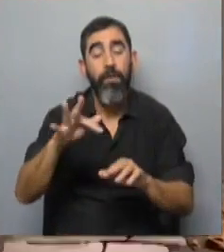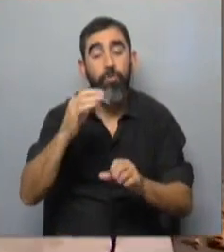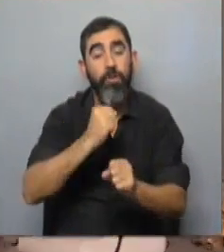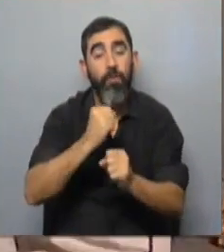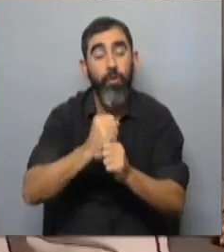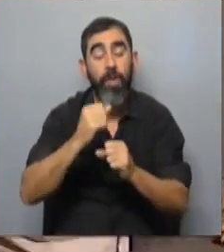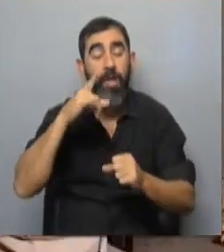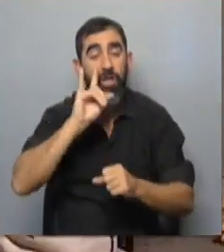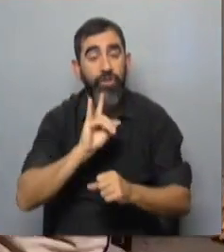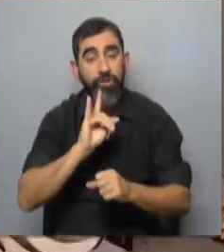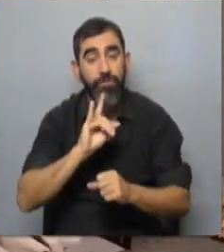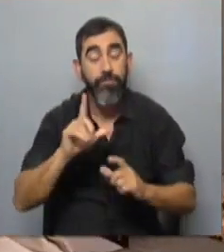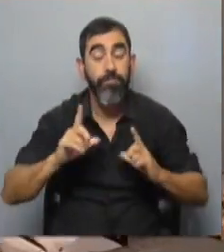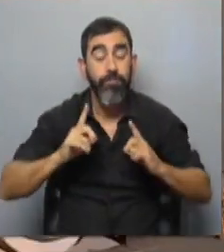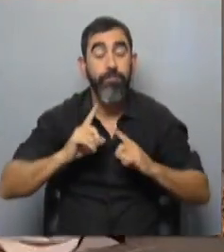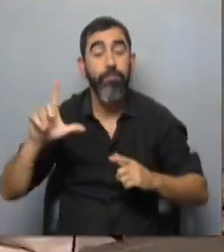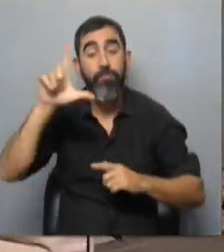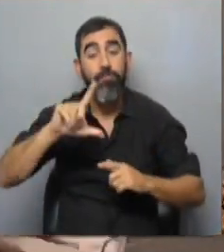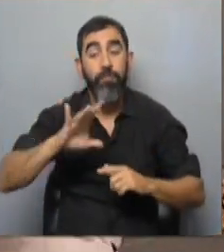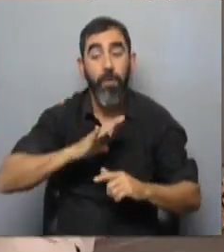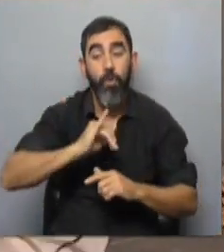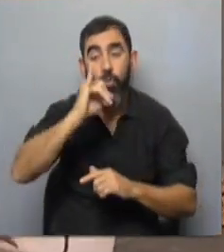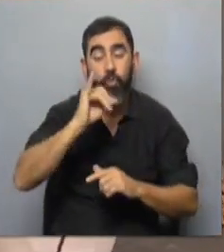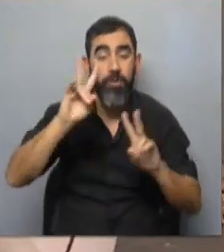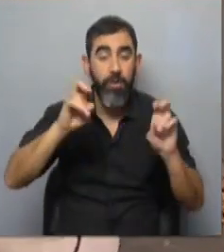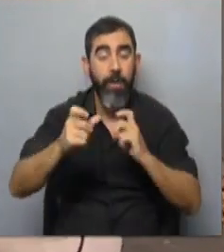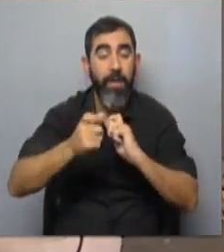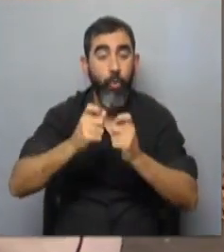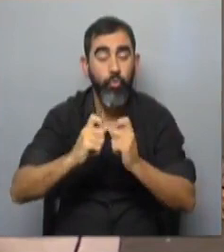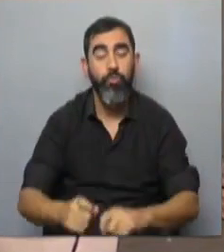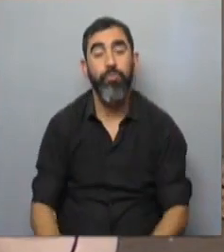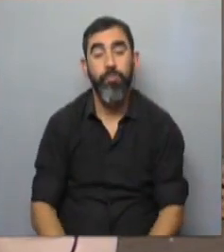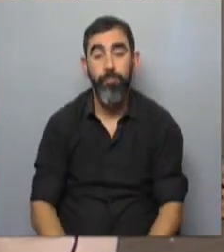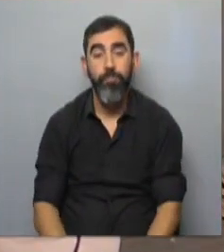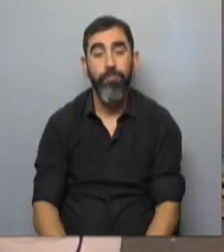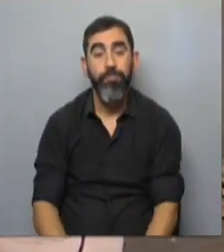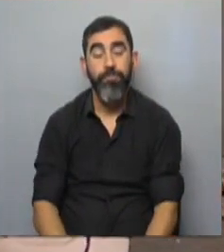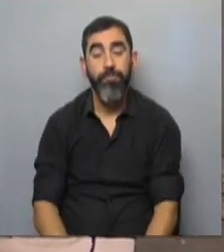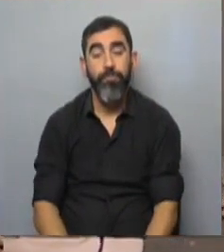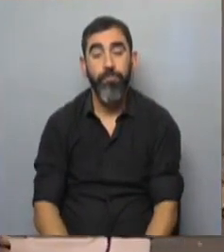la Industria Láctea. Atentos estaremos el lunes a ver si hay novedades a nivel de la negociación con el Ministerio de Trabajo.